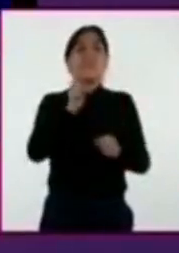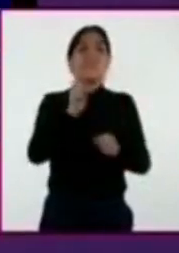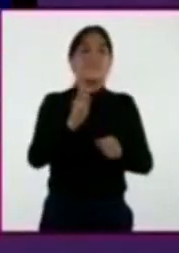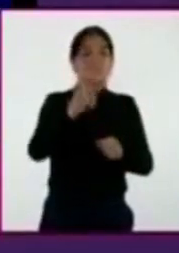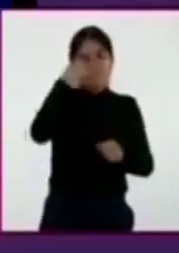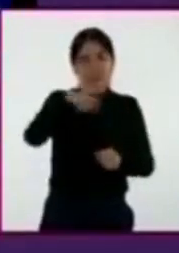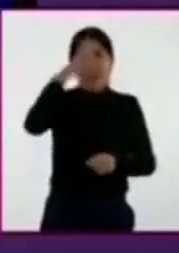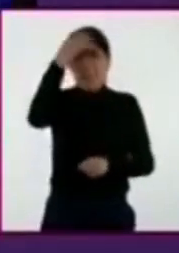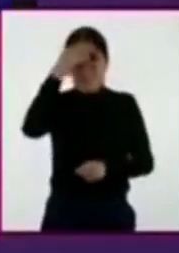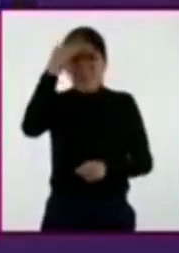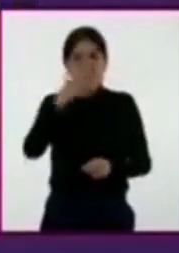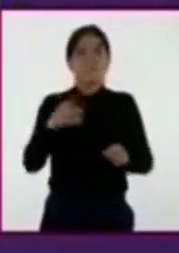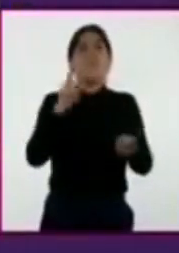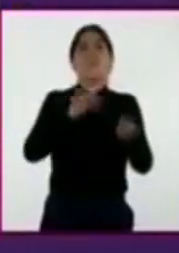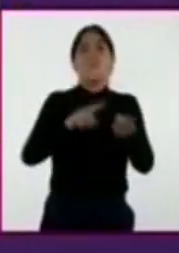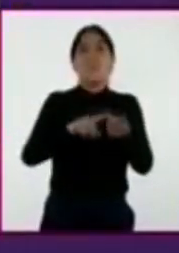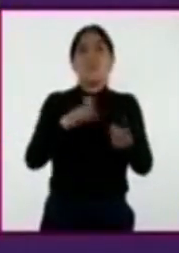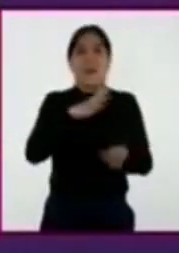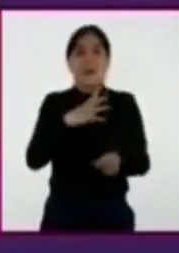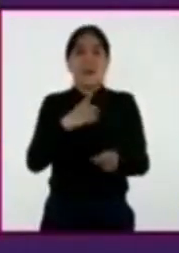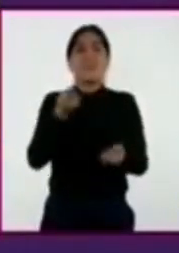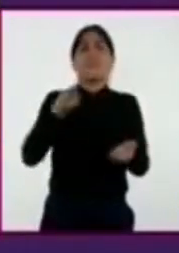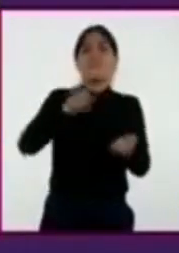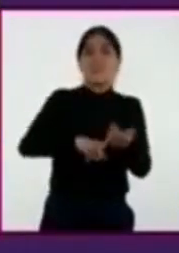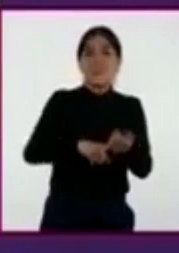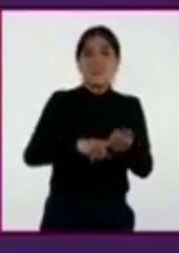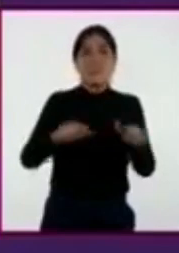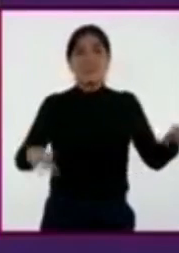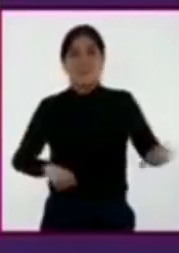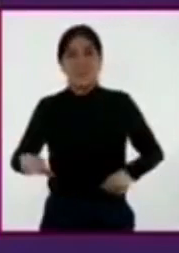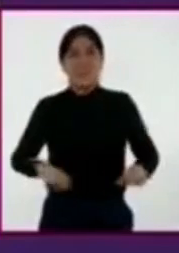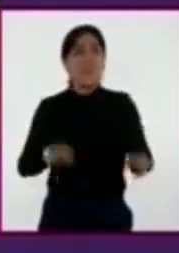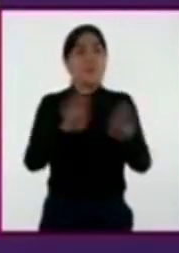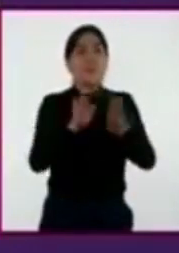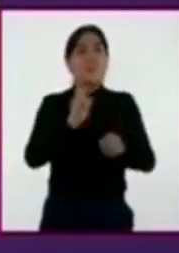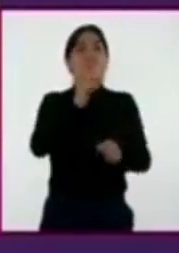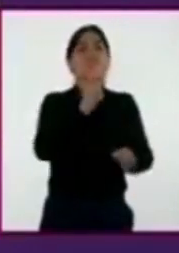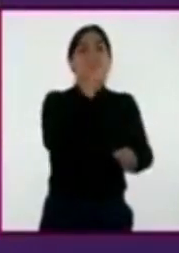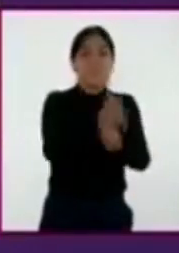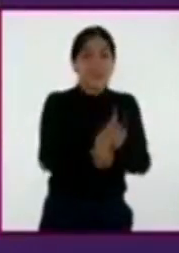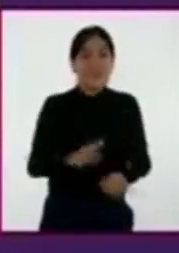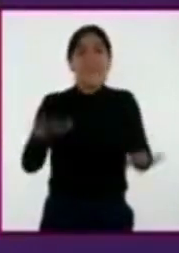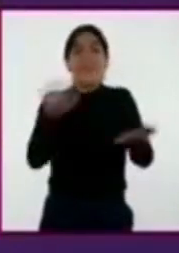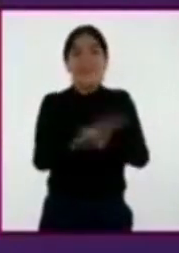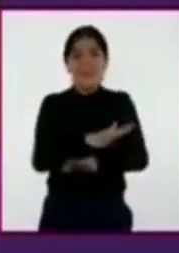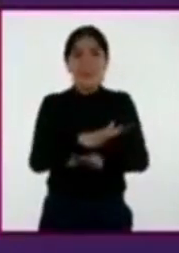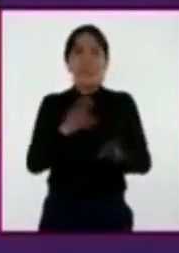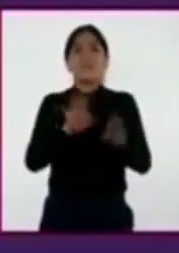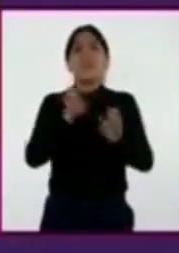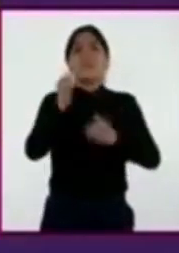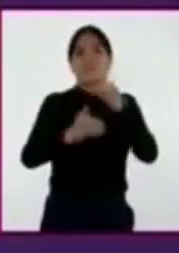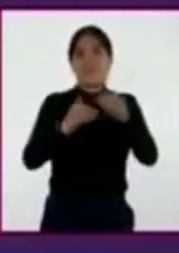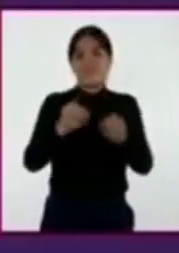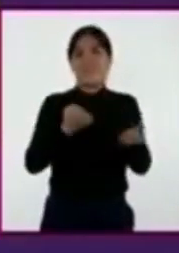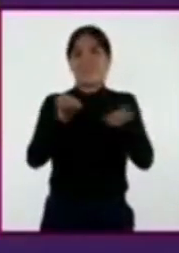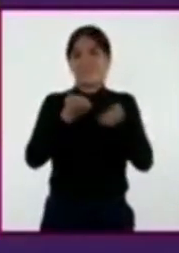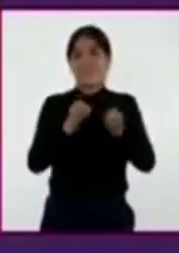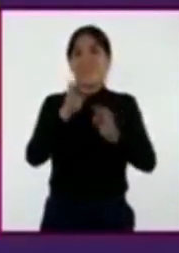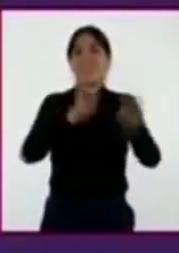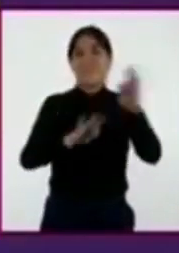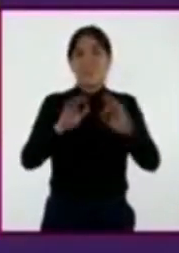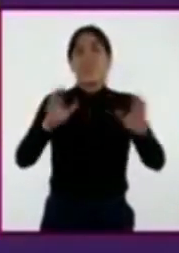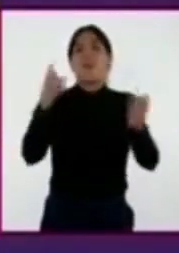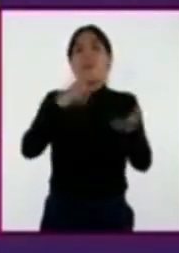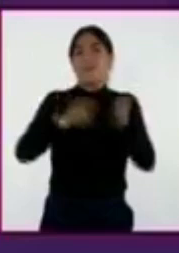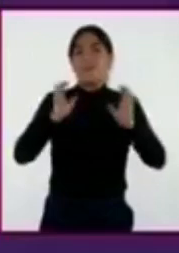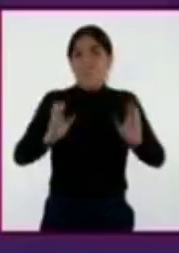de aprendizaje donde se incluyan actividades que permitan identificar los cambios y efectos de la actividad física en el